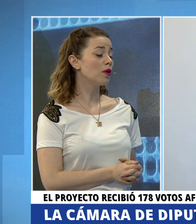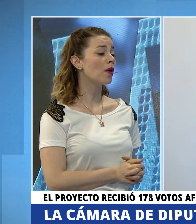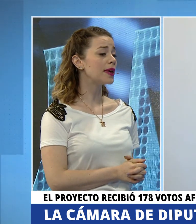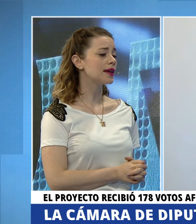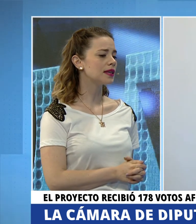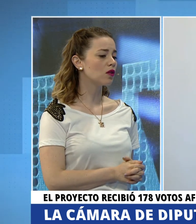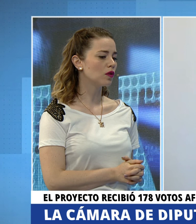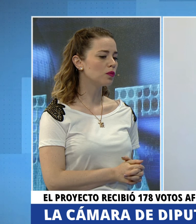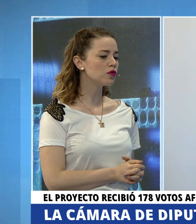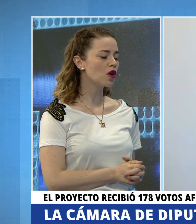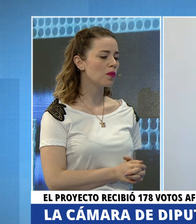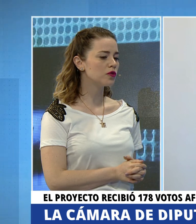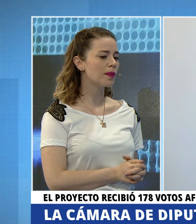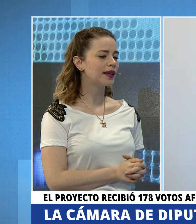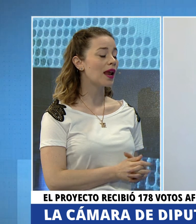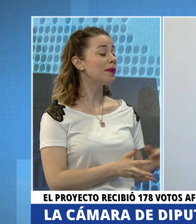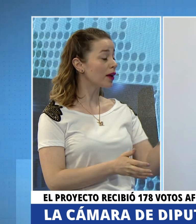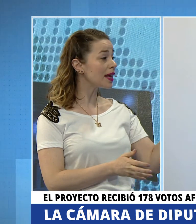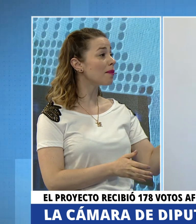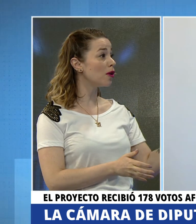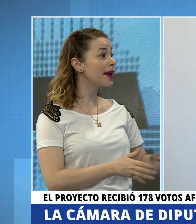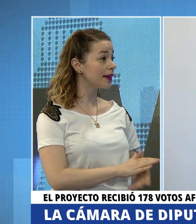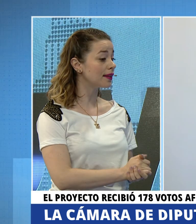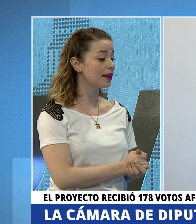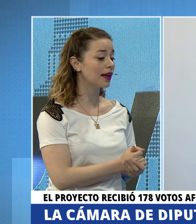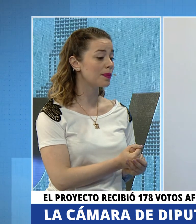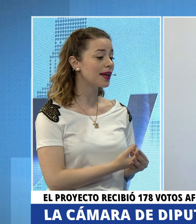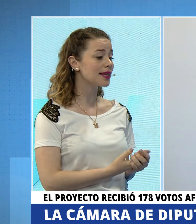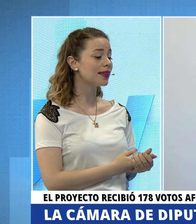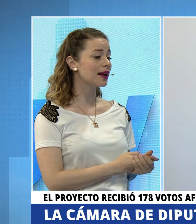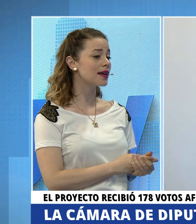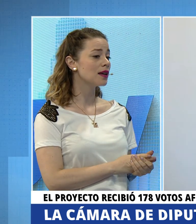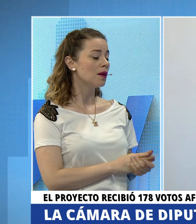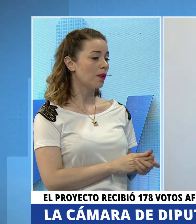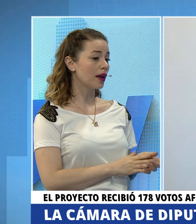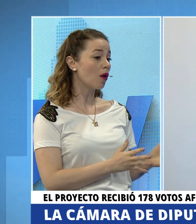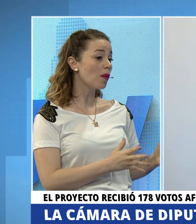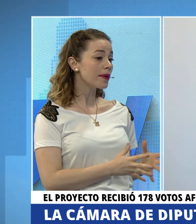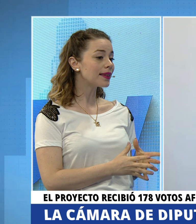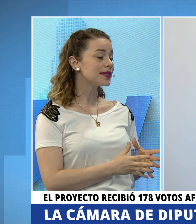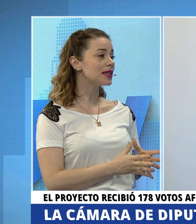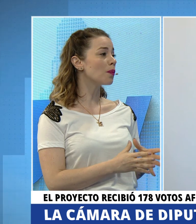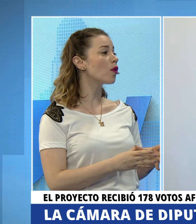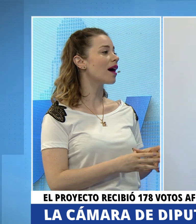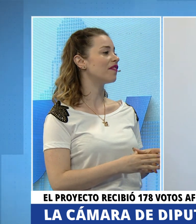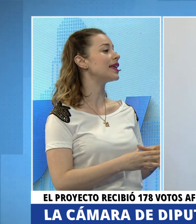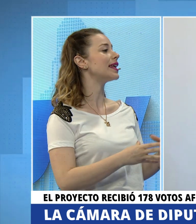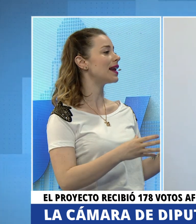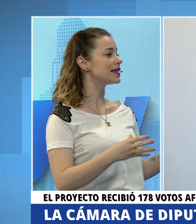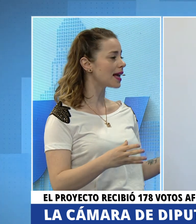muy movida, con mucho material. Pero quería volver a este de capitales alternas, porque como vos bien decís,